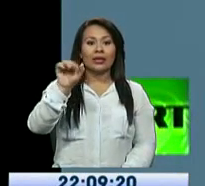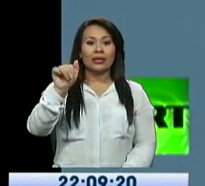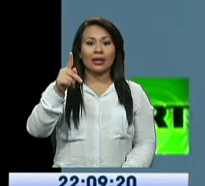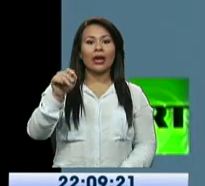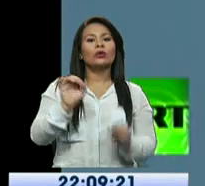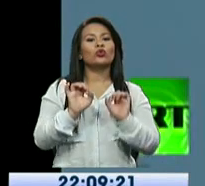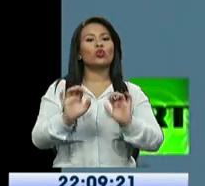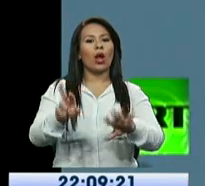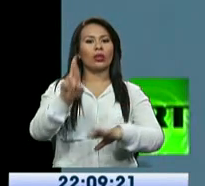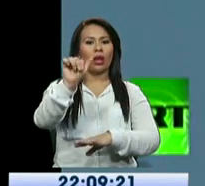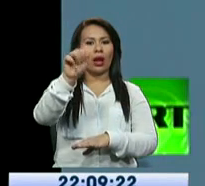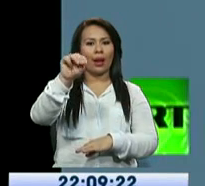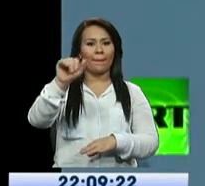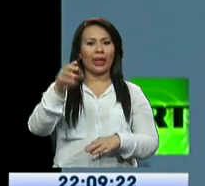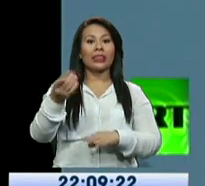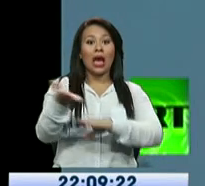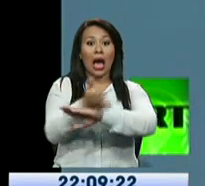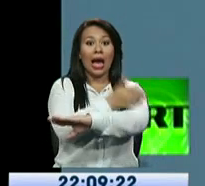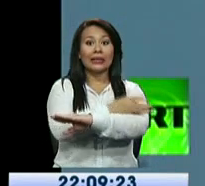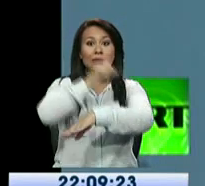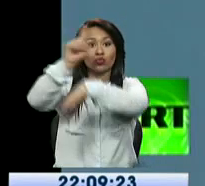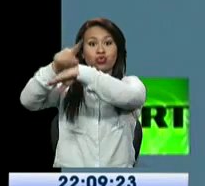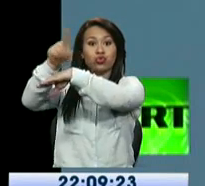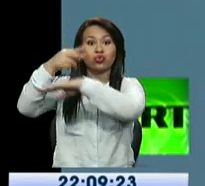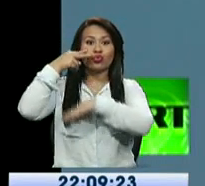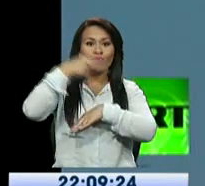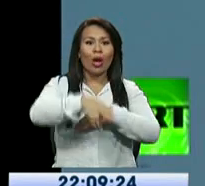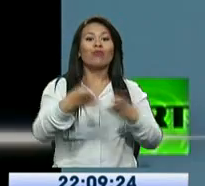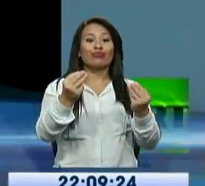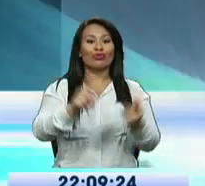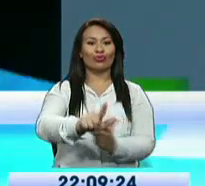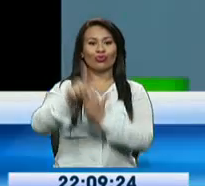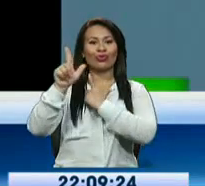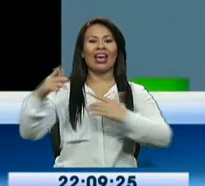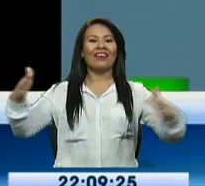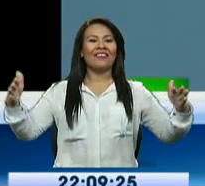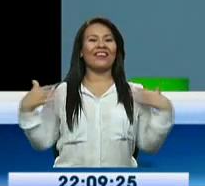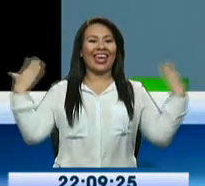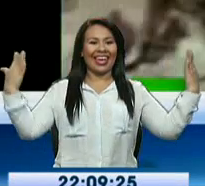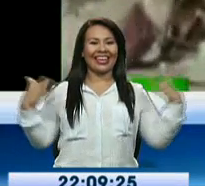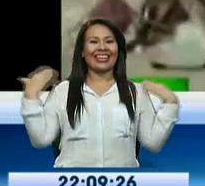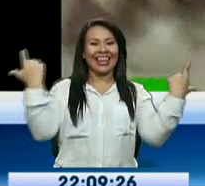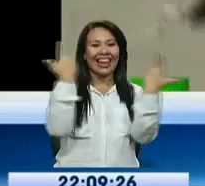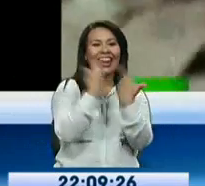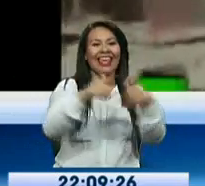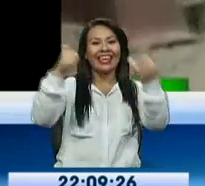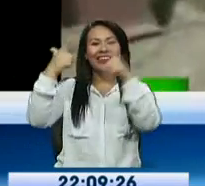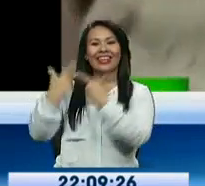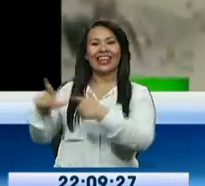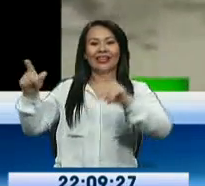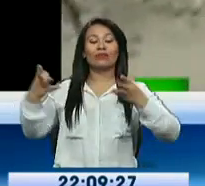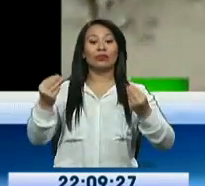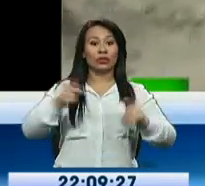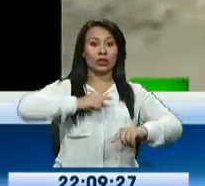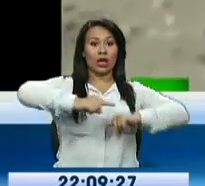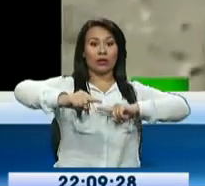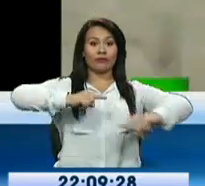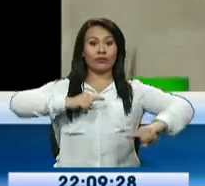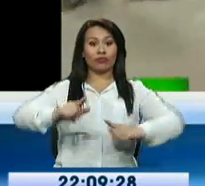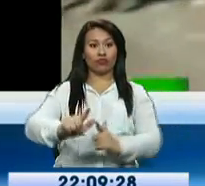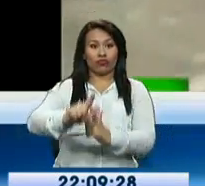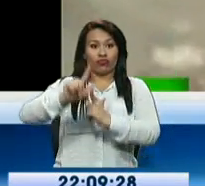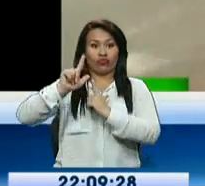mayo del presente año. En las calles, algunos soldados festejaron luego de conocerse la noticia, mientras los comandantes de las fuerzas de